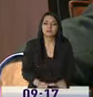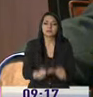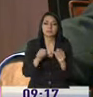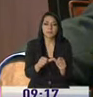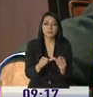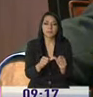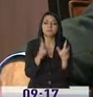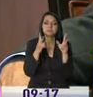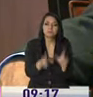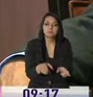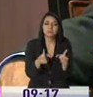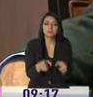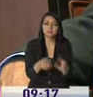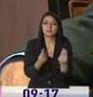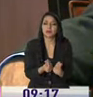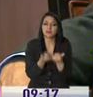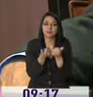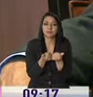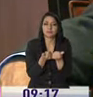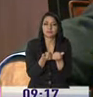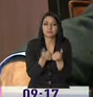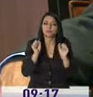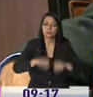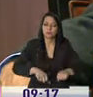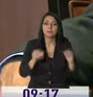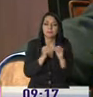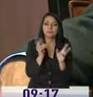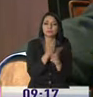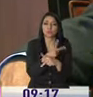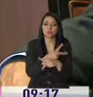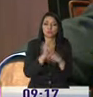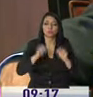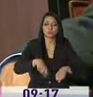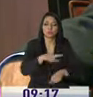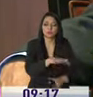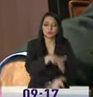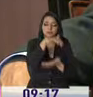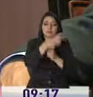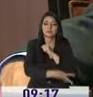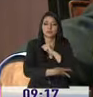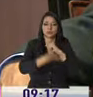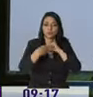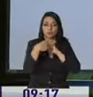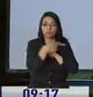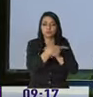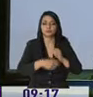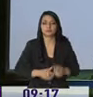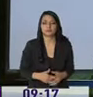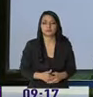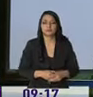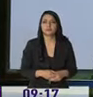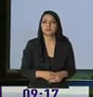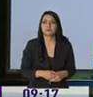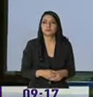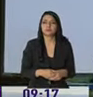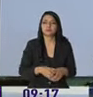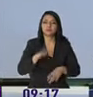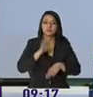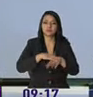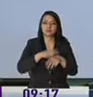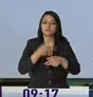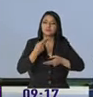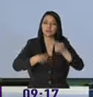la misma capacidad y calidad de la refinería. Por cuestiones de negociación se